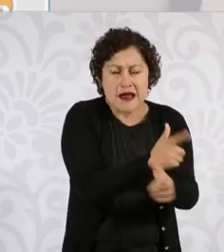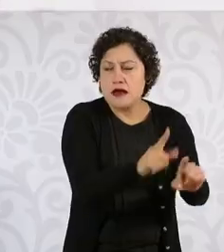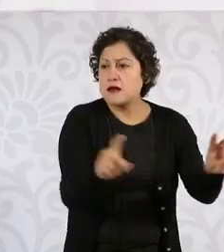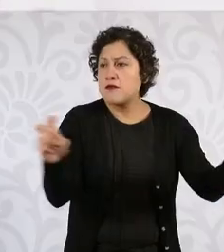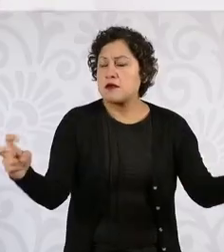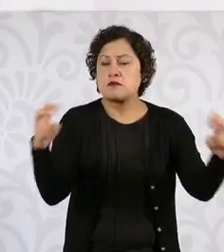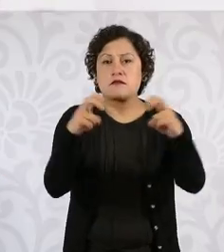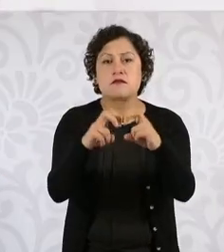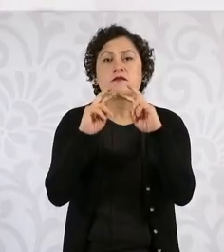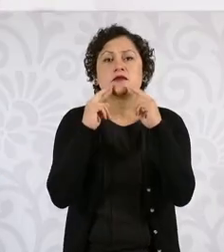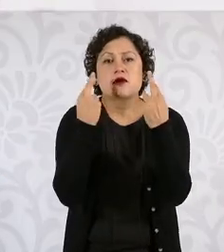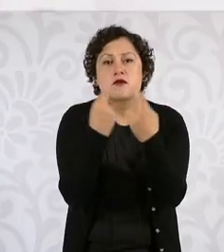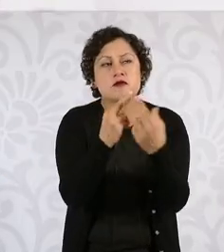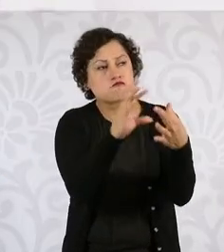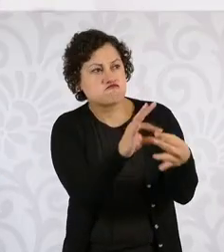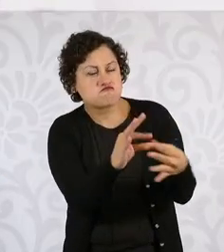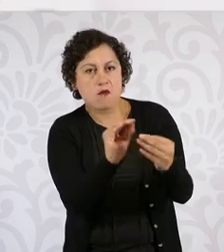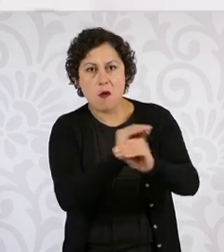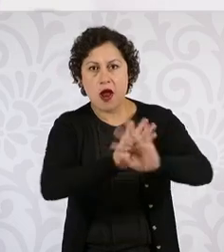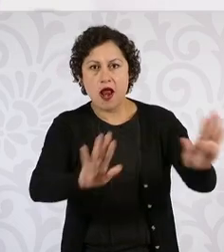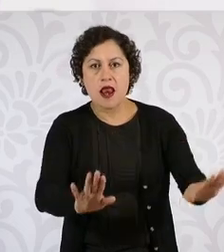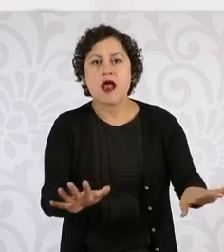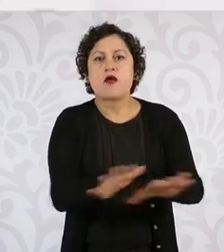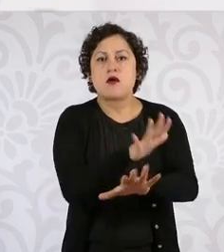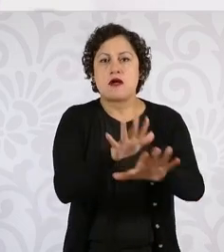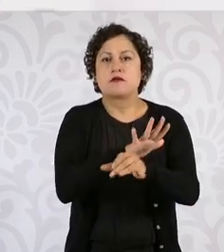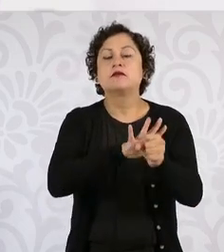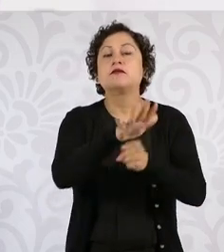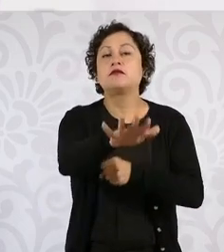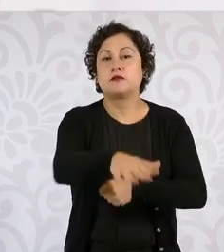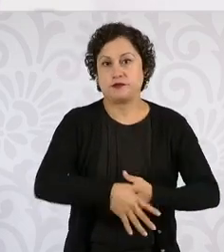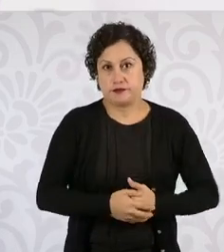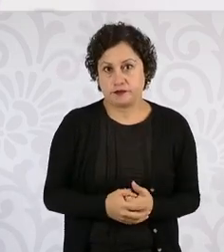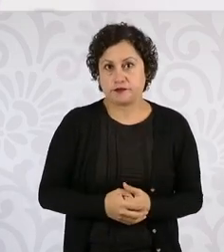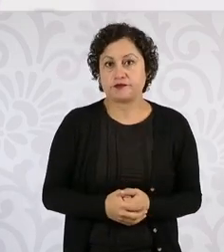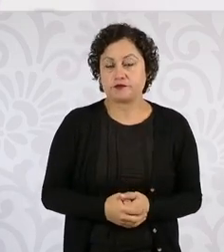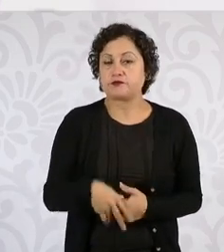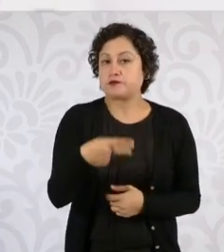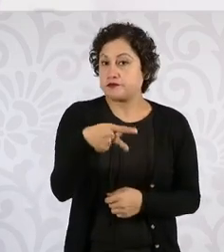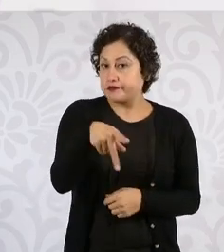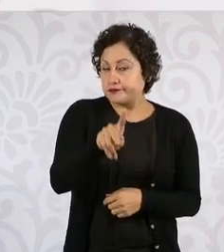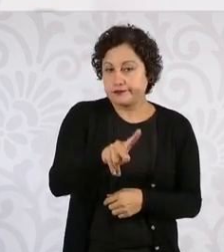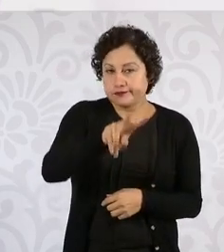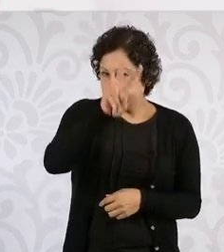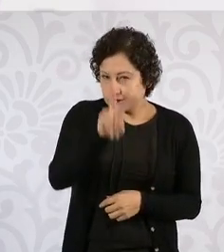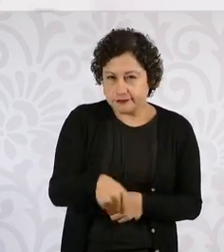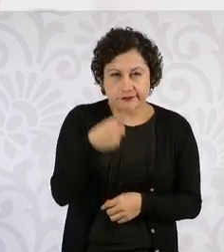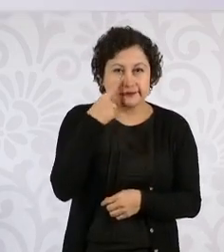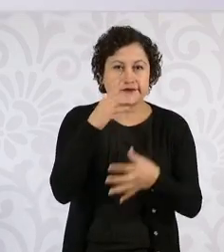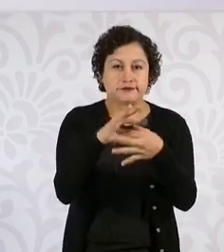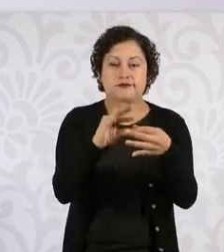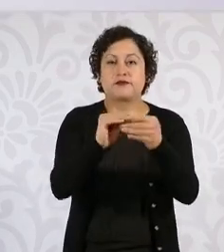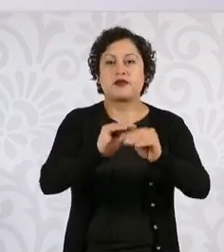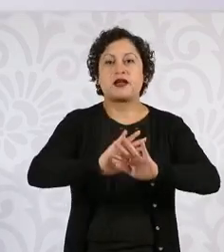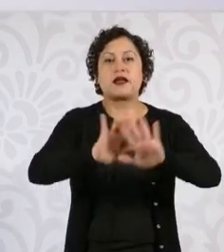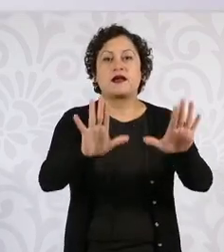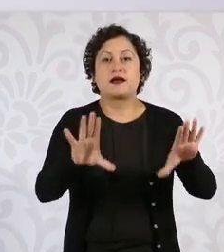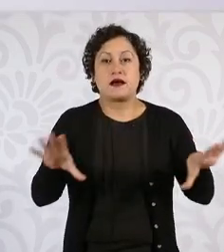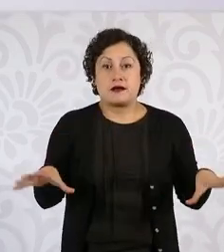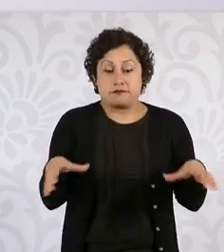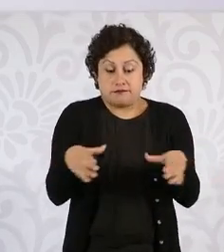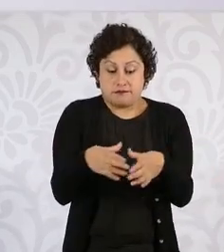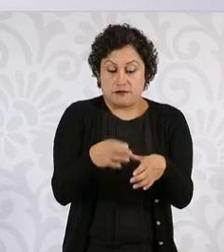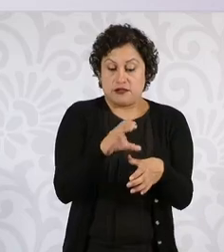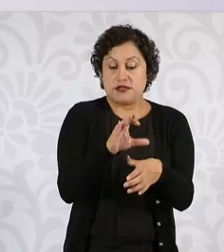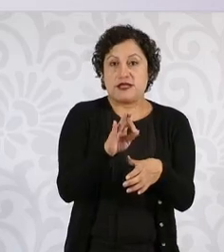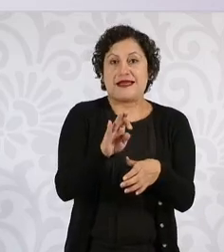modificación. Pero lo que es cierto es que de ser una empresa verticalmente integrada,